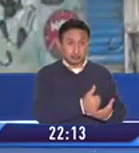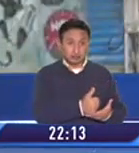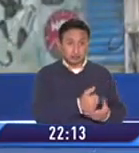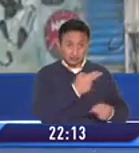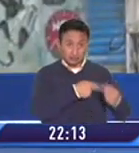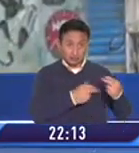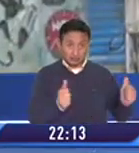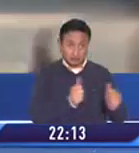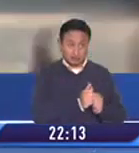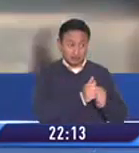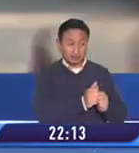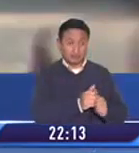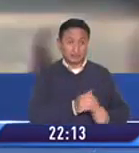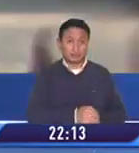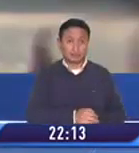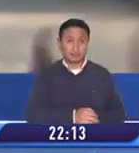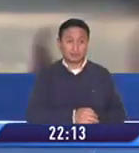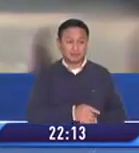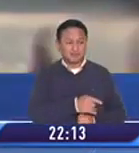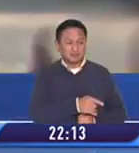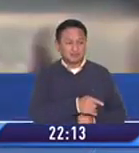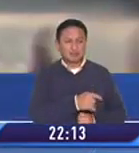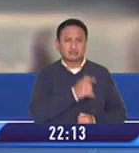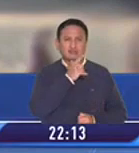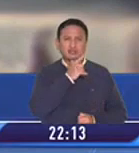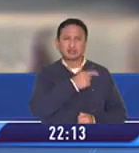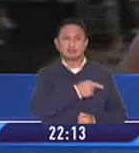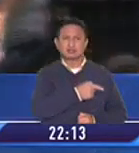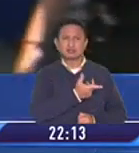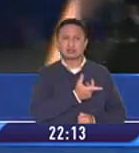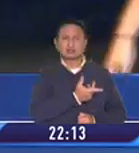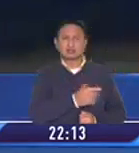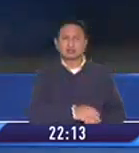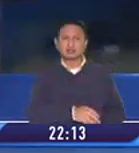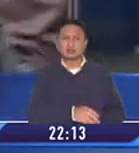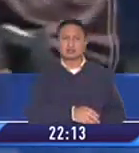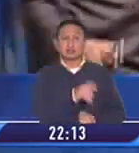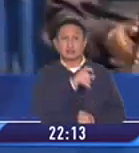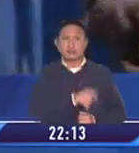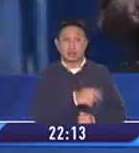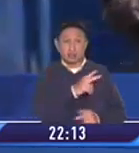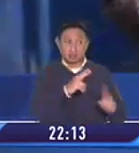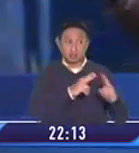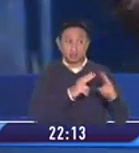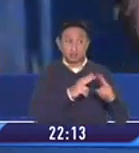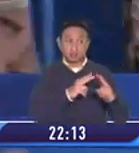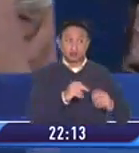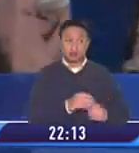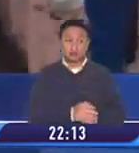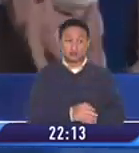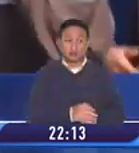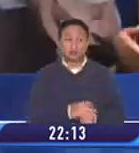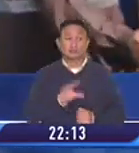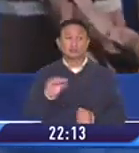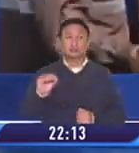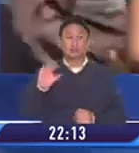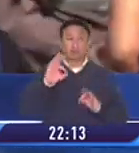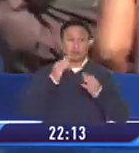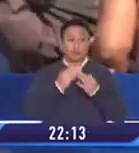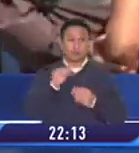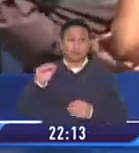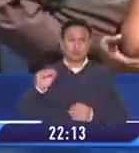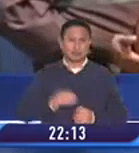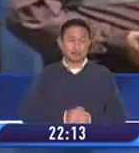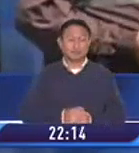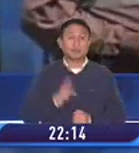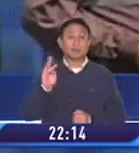locales aledaños buscaron conocer quién era el occiso. Algunos lo reconocieron, por lo que llamaron a sus familiares.